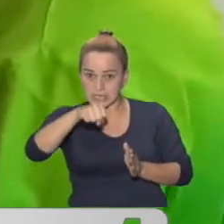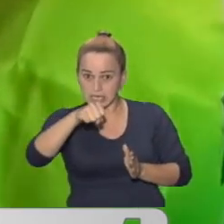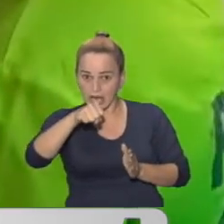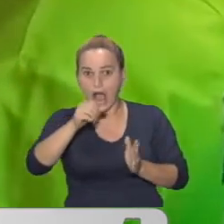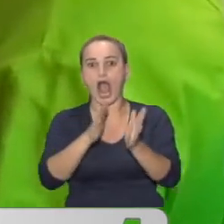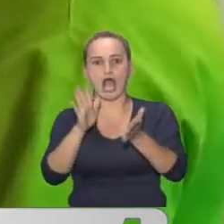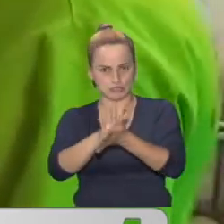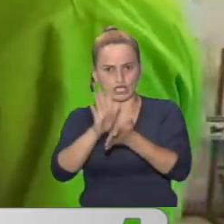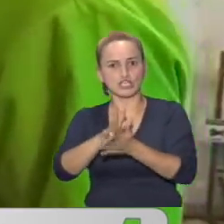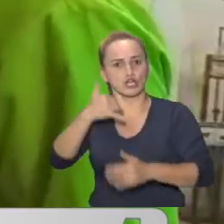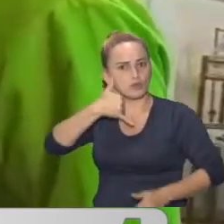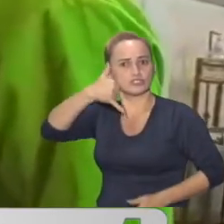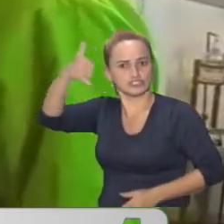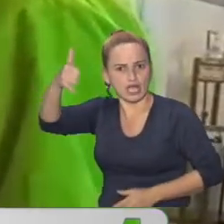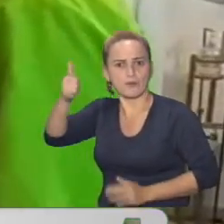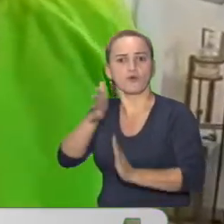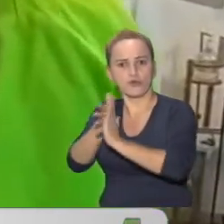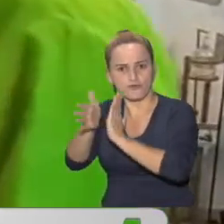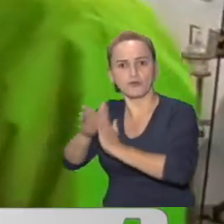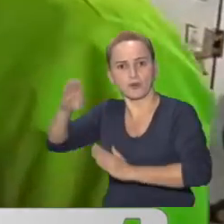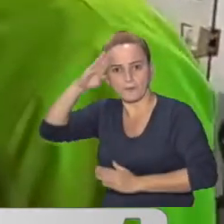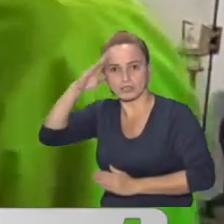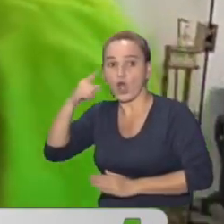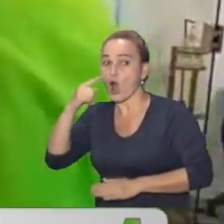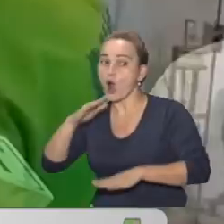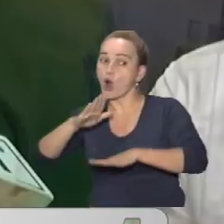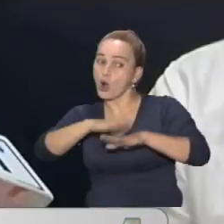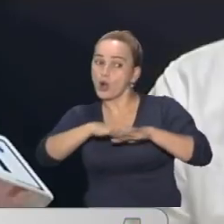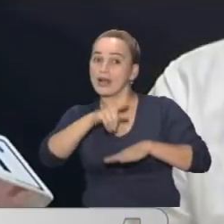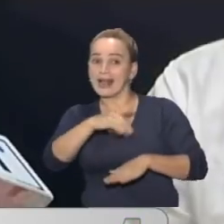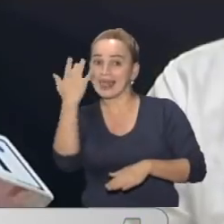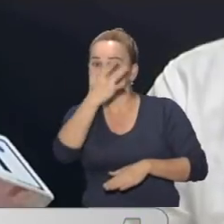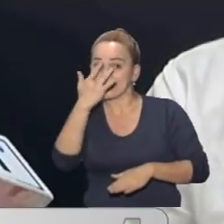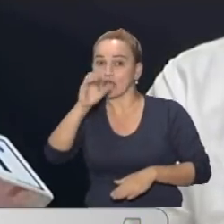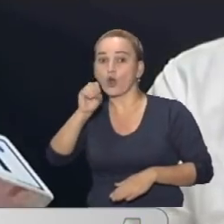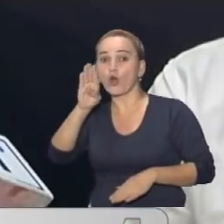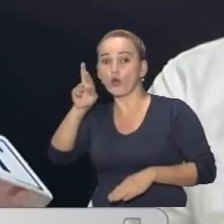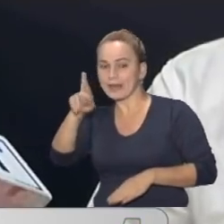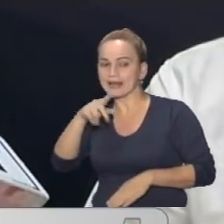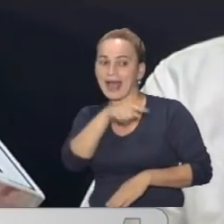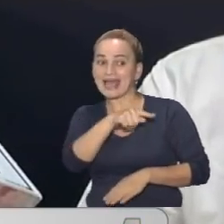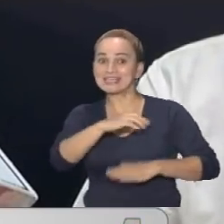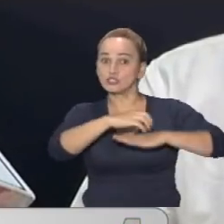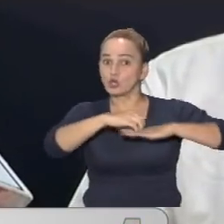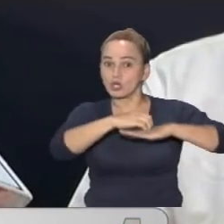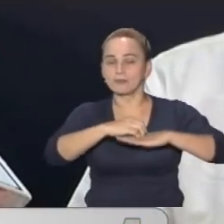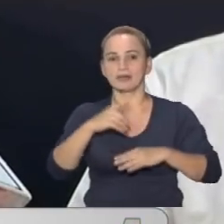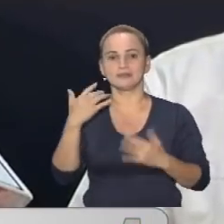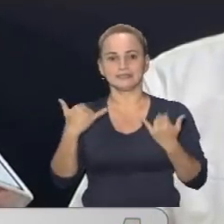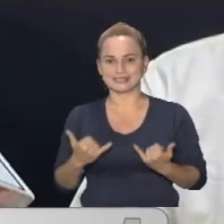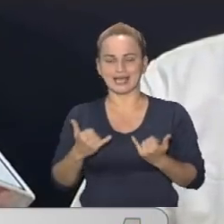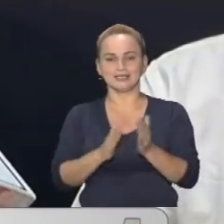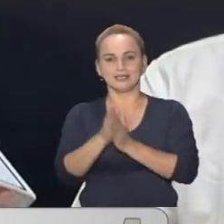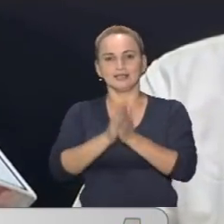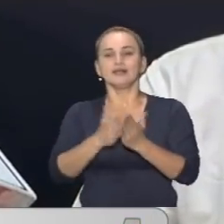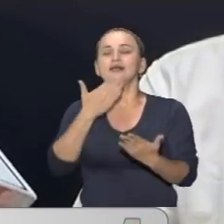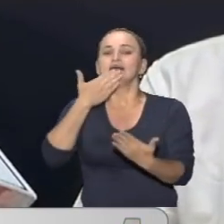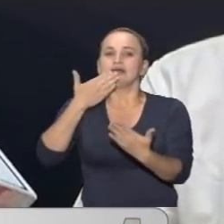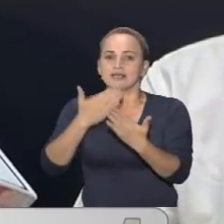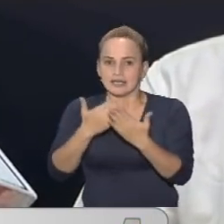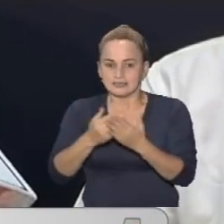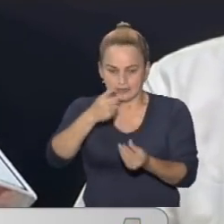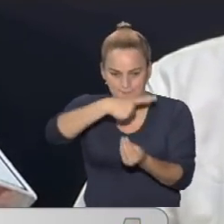delató. Hoy podemos decir con mucha satisfacción que este golpe contundente que se le ha dado a los